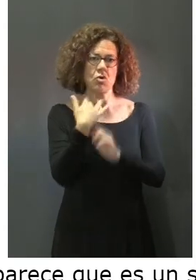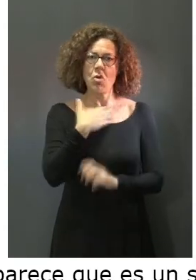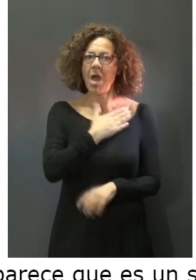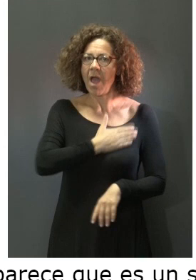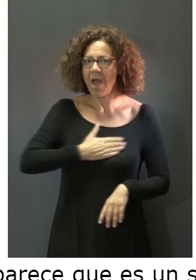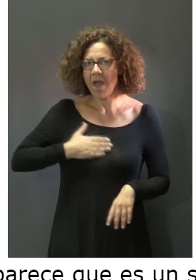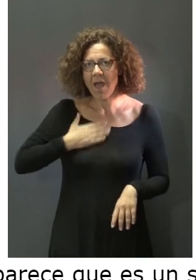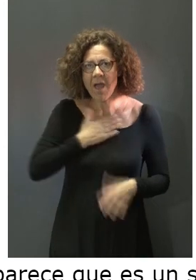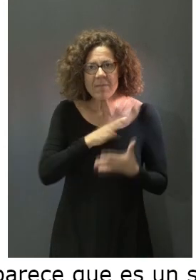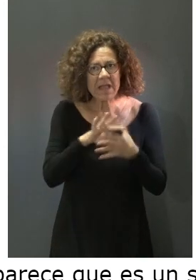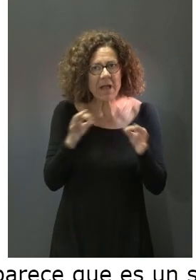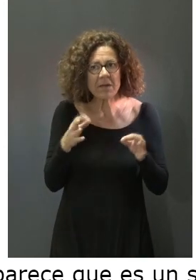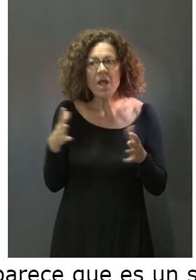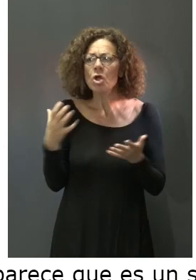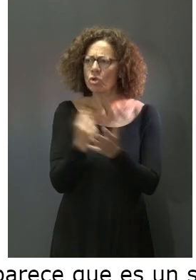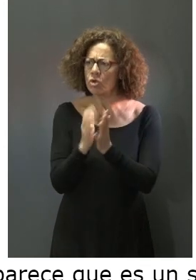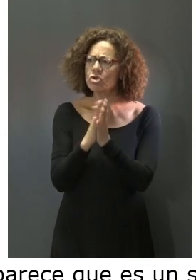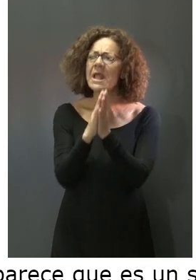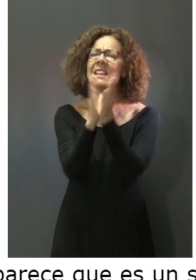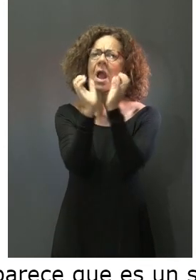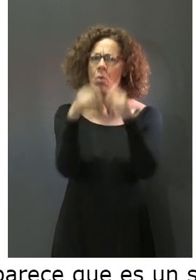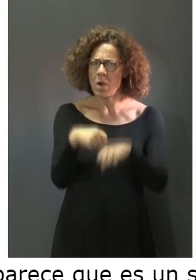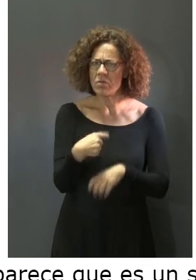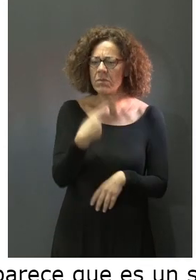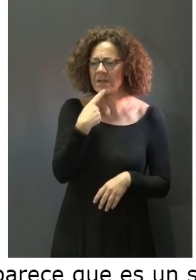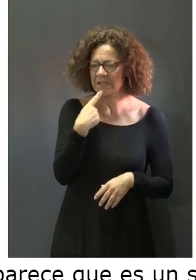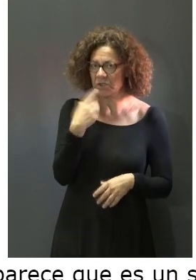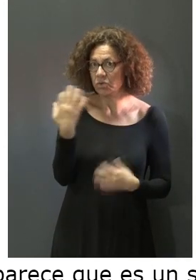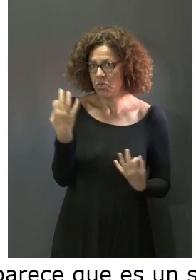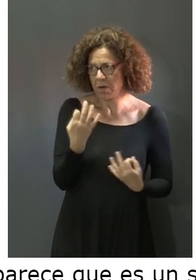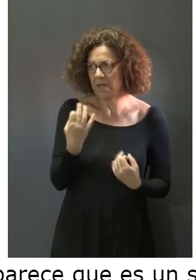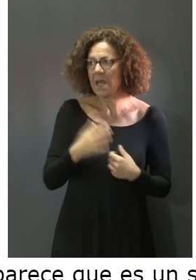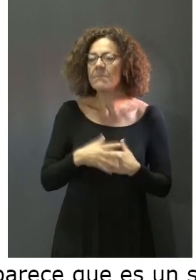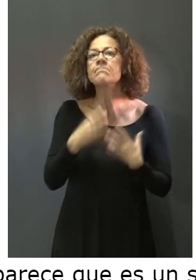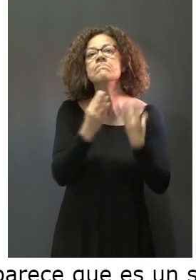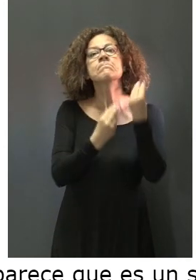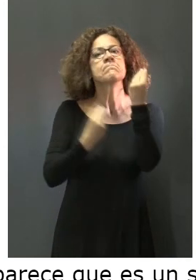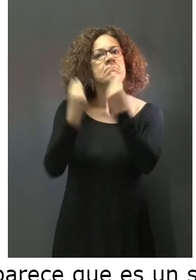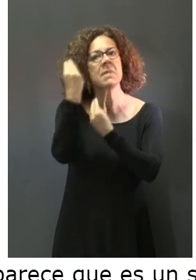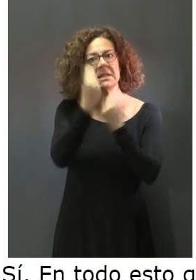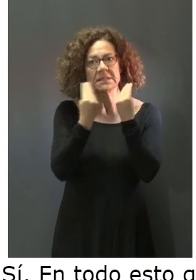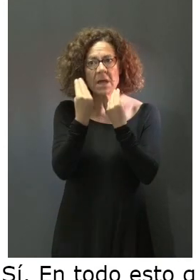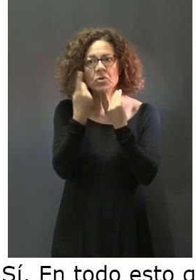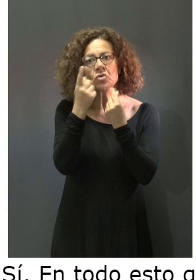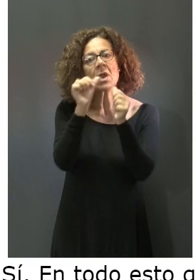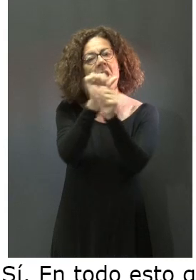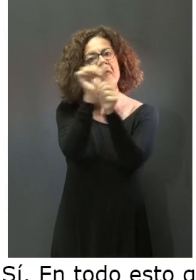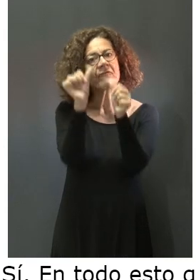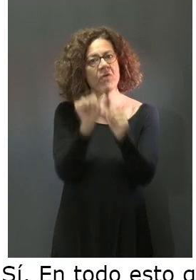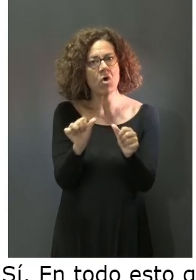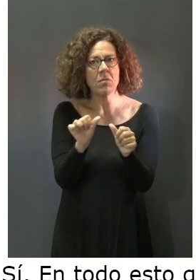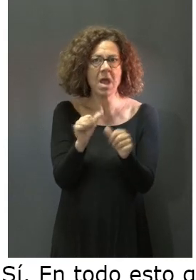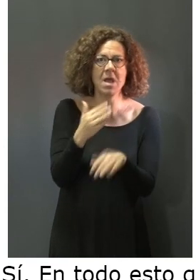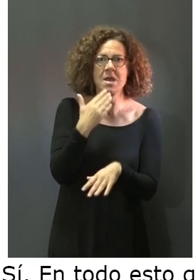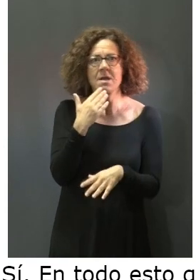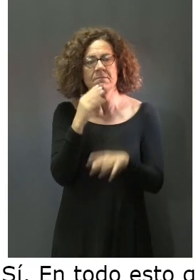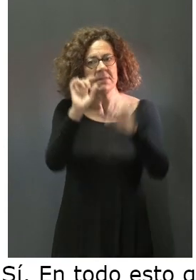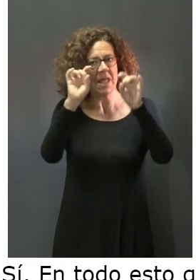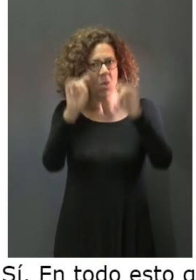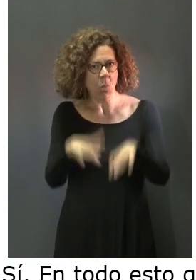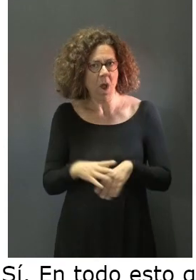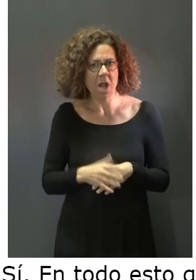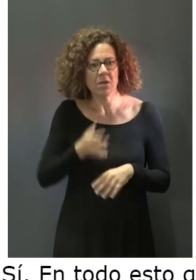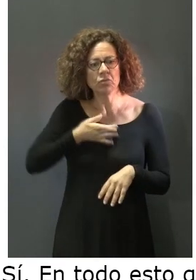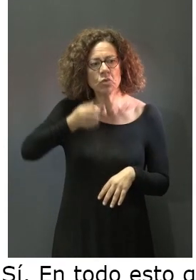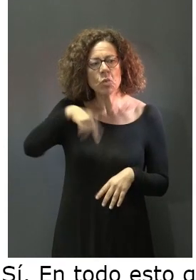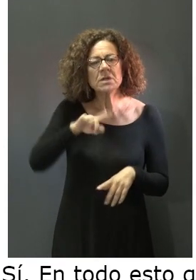amigable, ¿no? Todos estamos de acuerdo con lo que habéis dicho, vamos, pensamos de una manera similar con